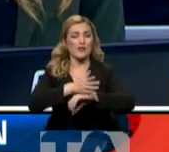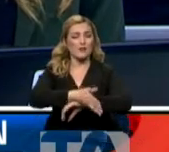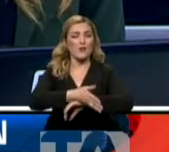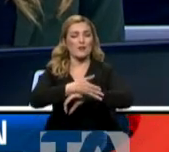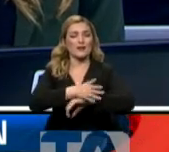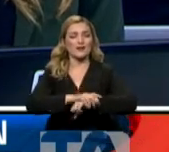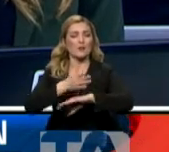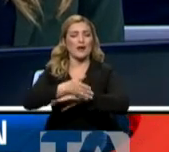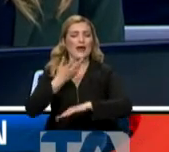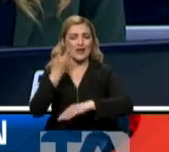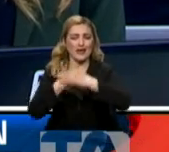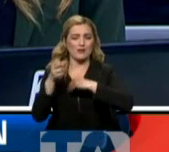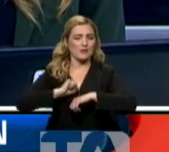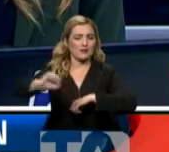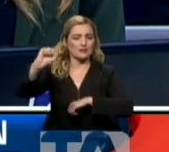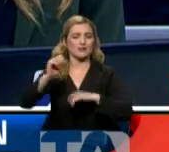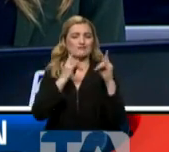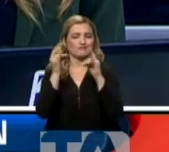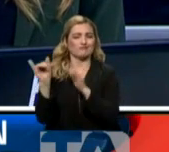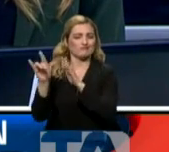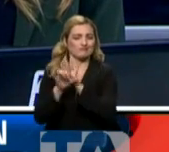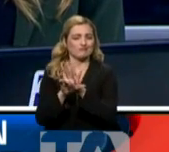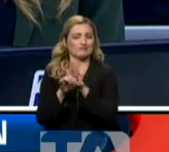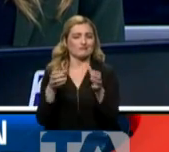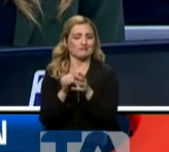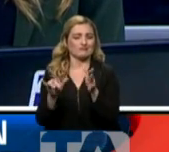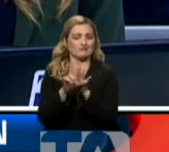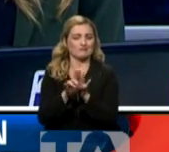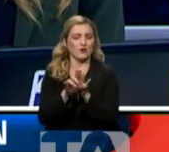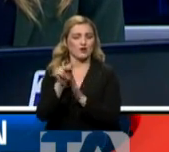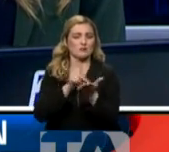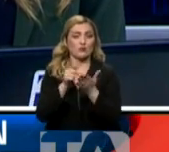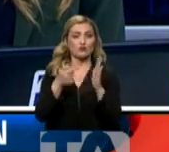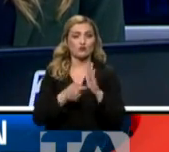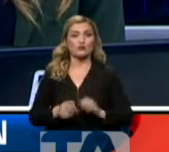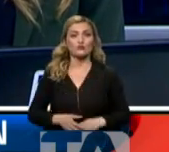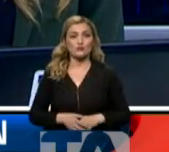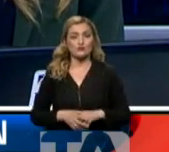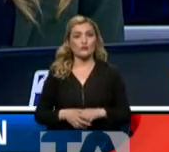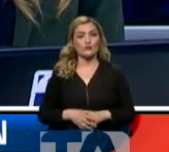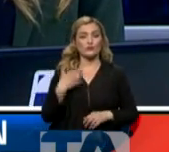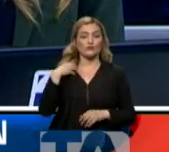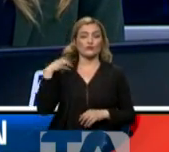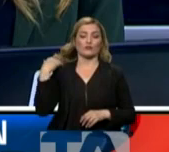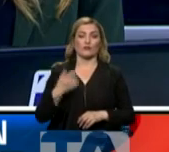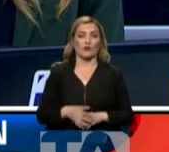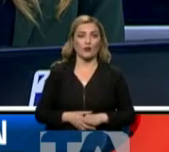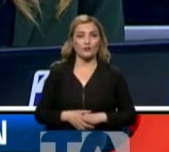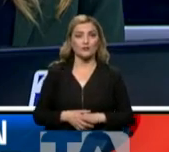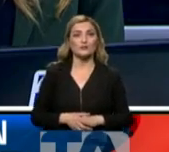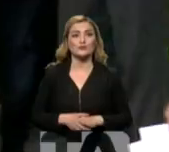activos, asociación ilícita, enriquecimiento ilícito y defraudación tributaria. Con esta noticia empezamos hoy 24